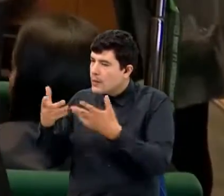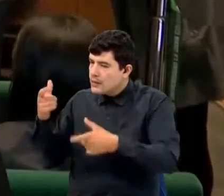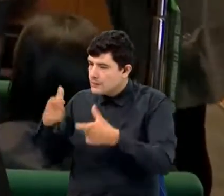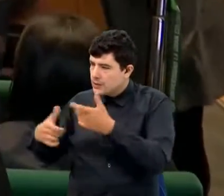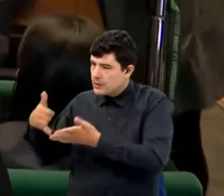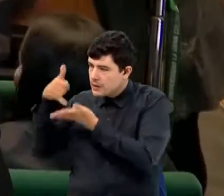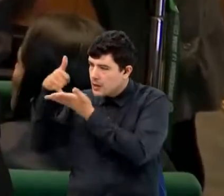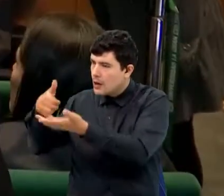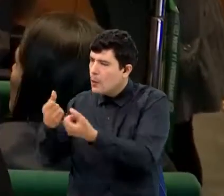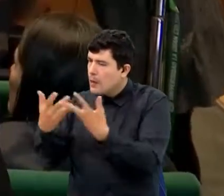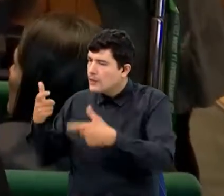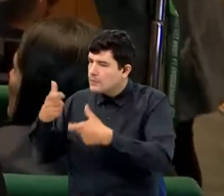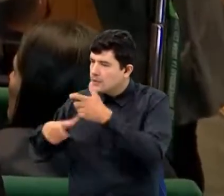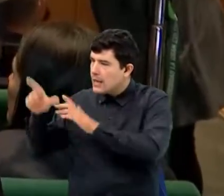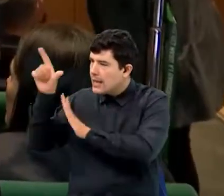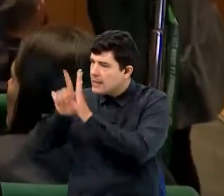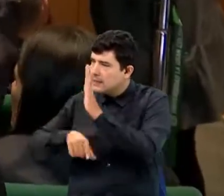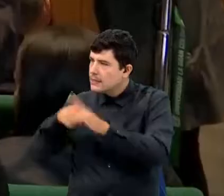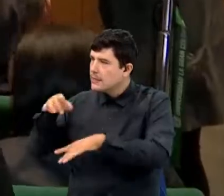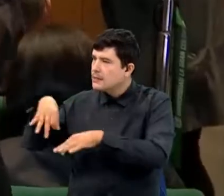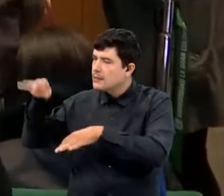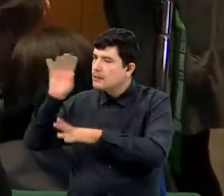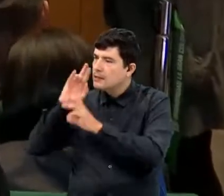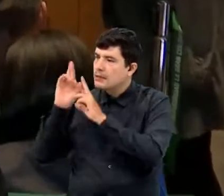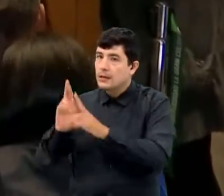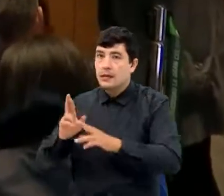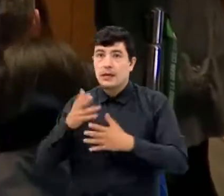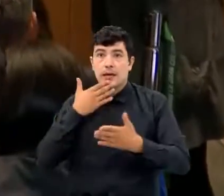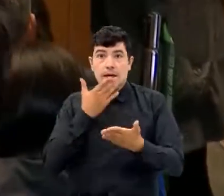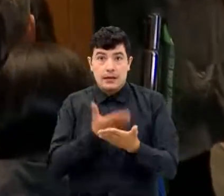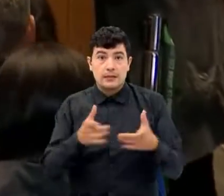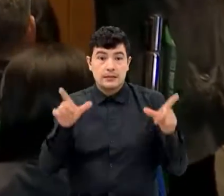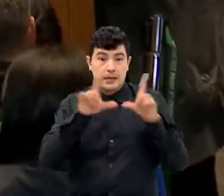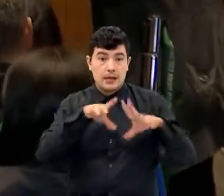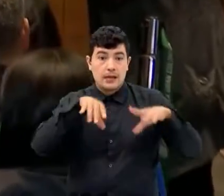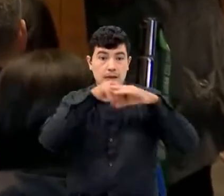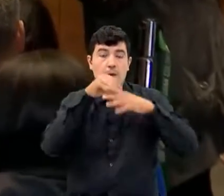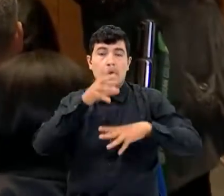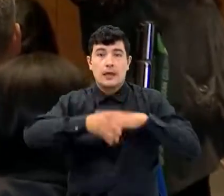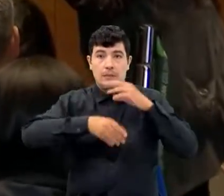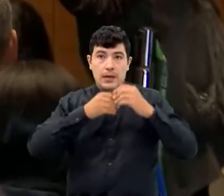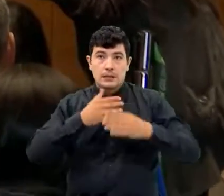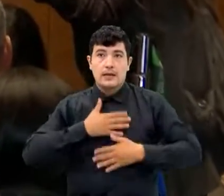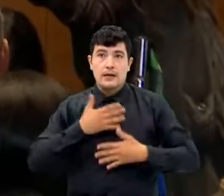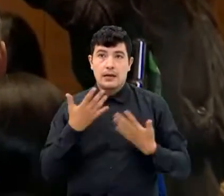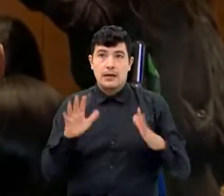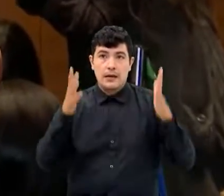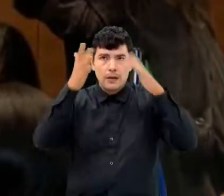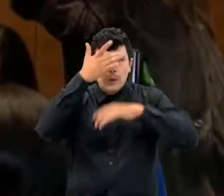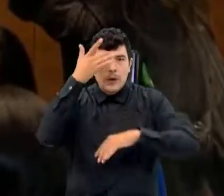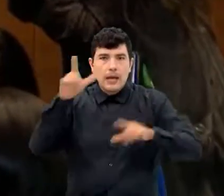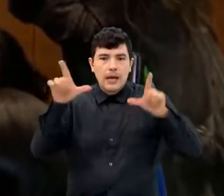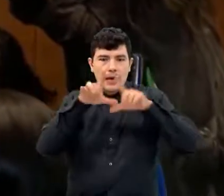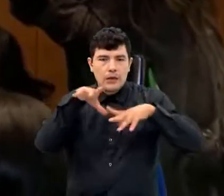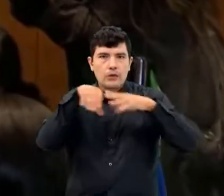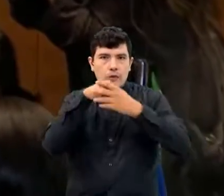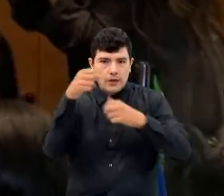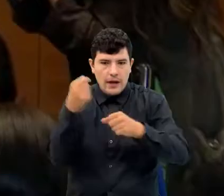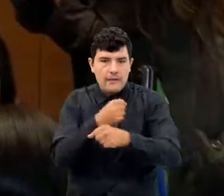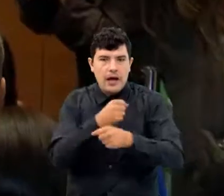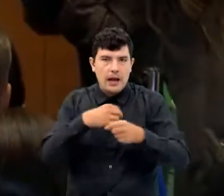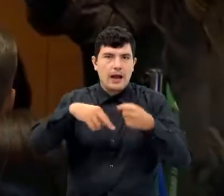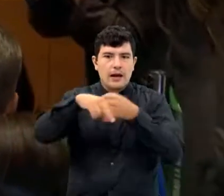cuántos postulados? Sí, gracias a todo al Tro y felicitaciones, porque son los que han trabajado por región y han